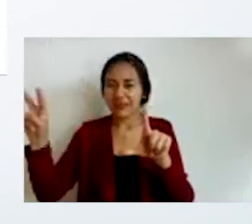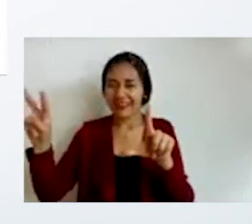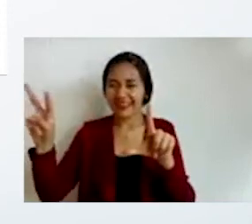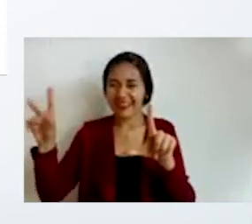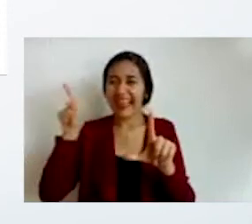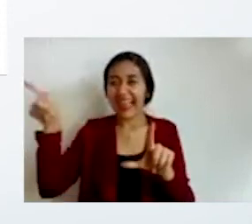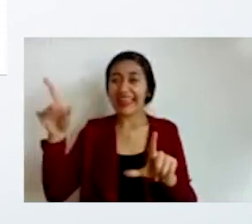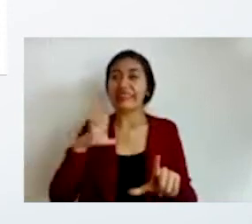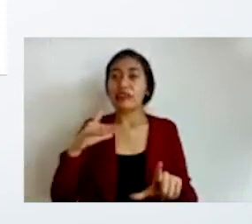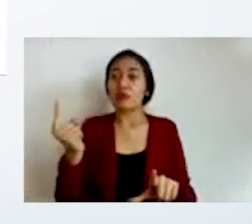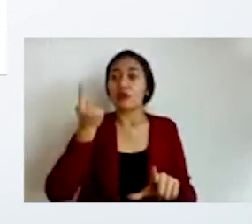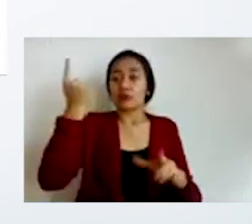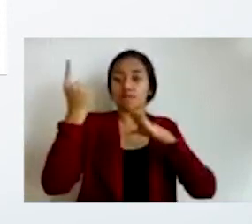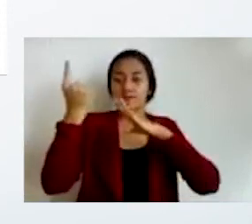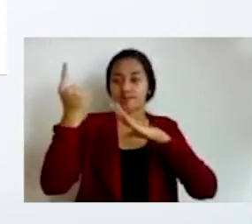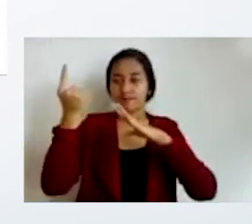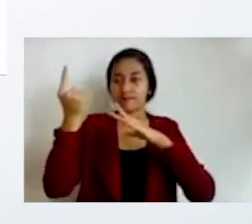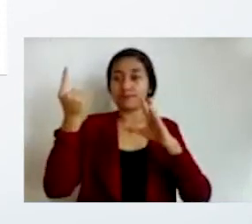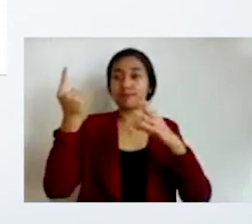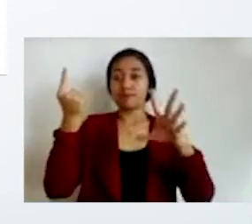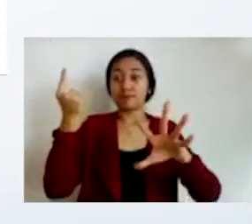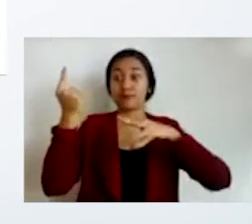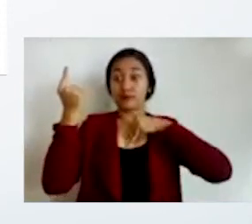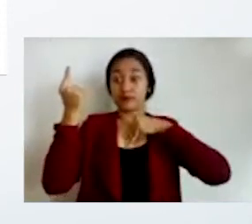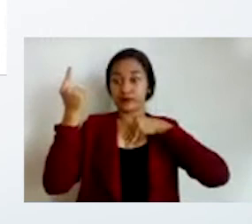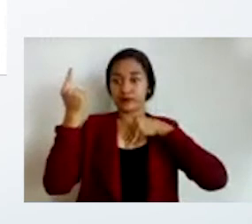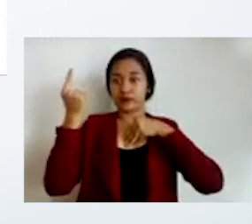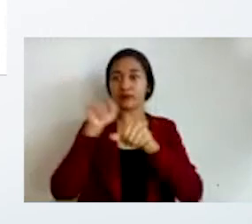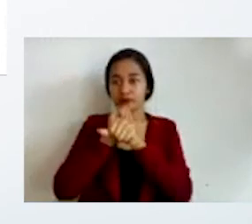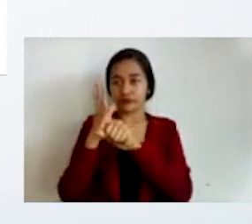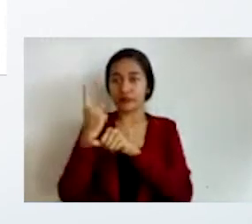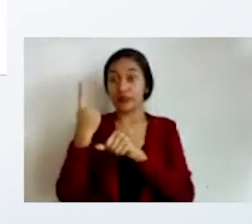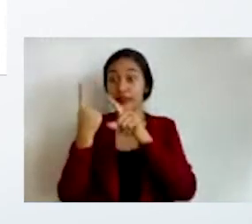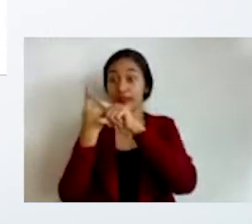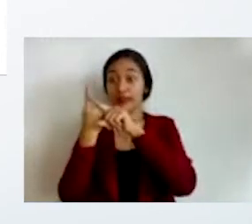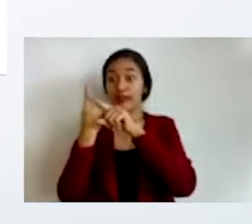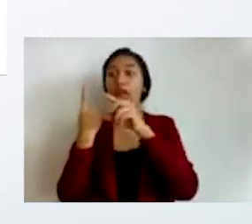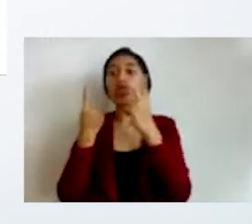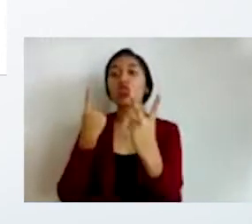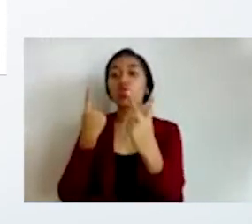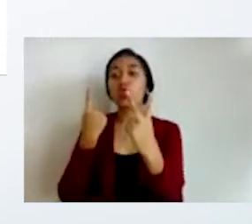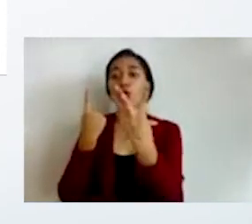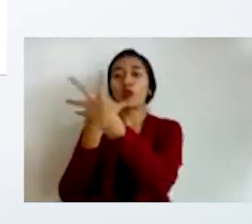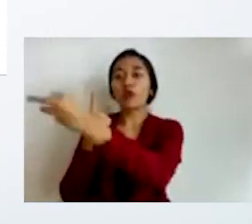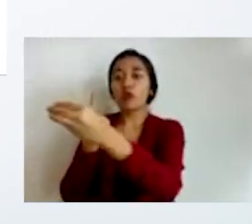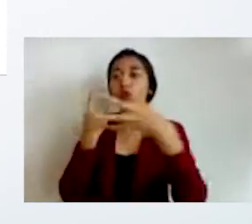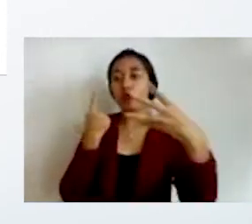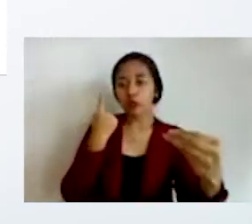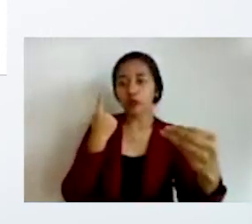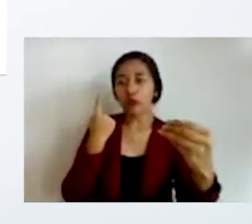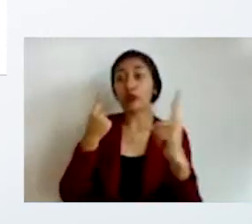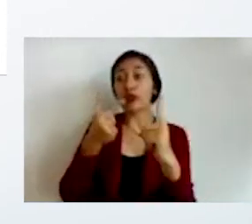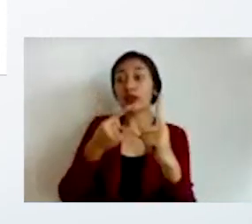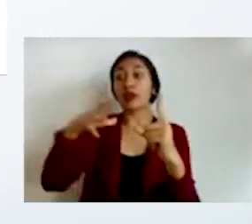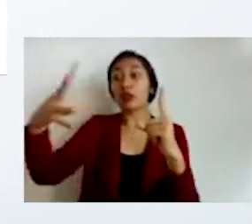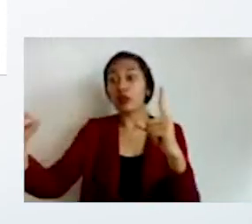una persona contagiada que a su vez contagia a dos. Y cada uno de esos a su vez contagia a dos y